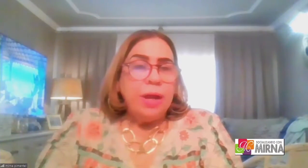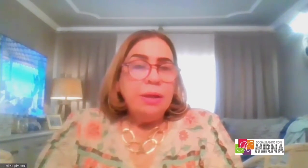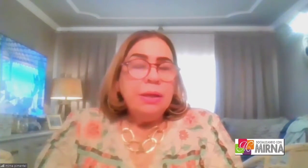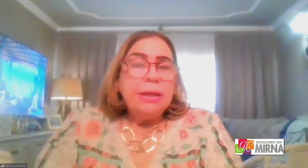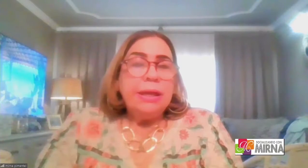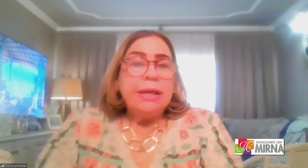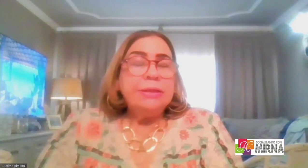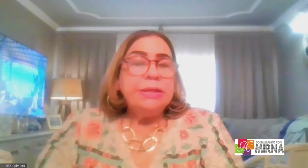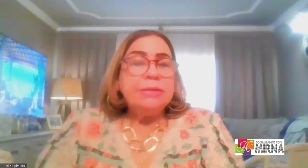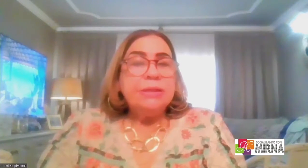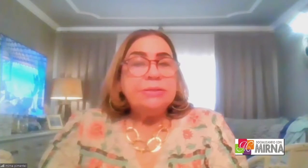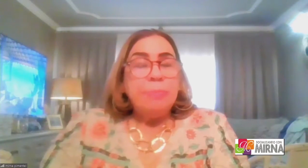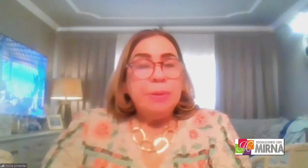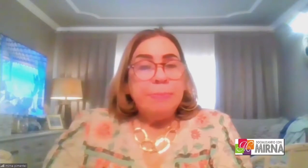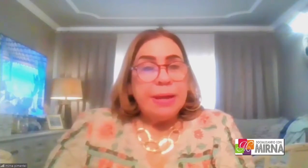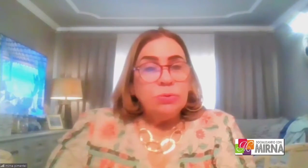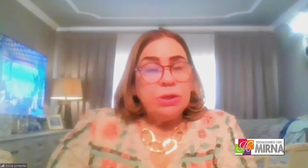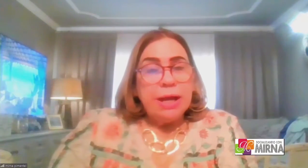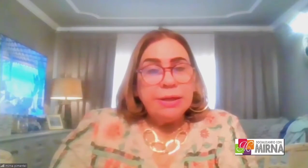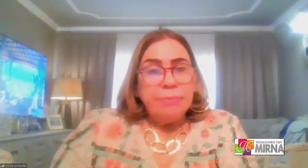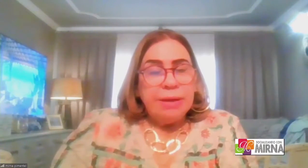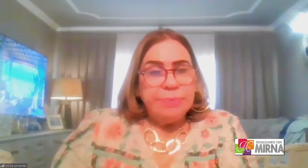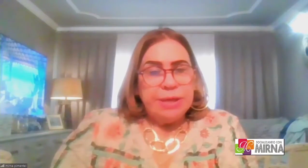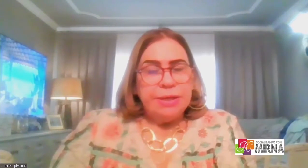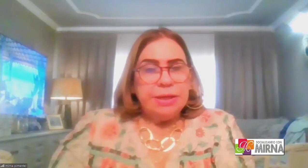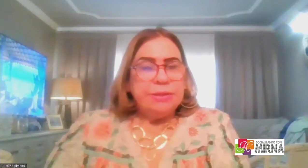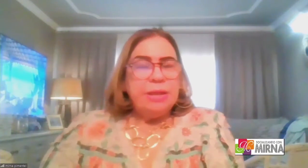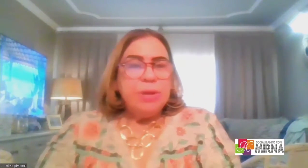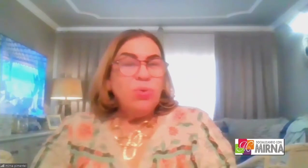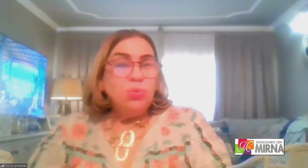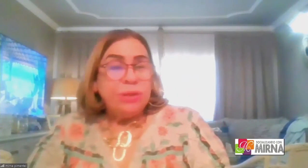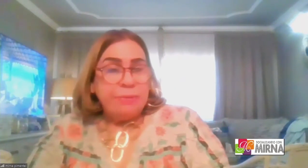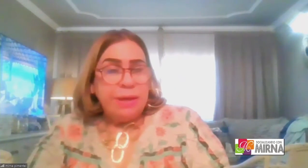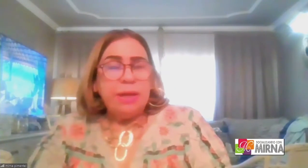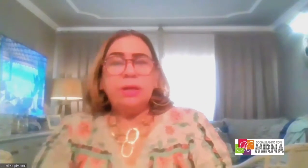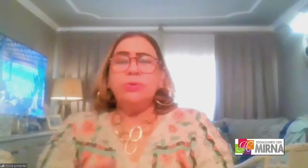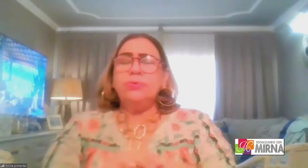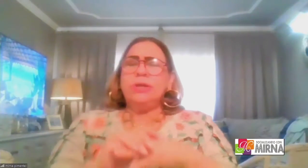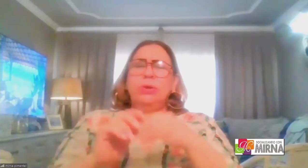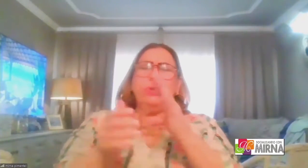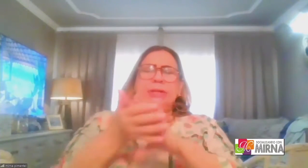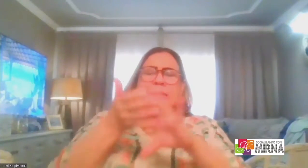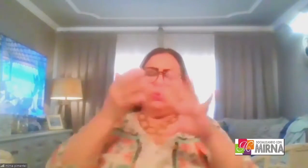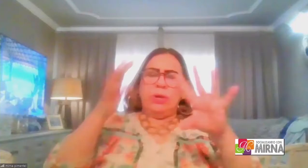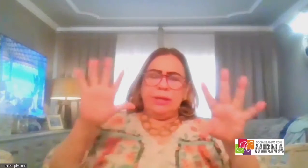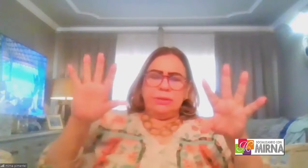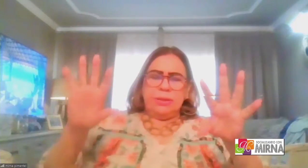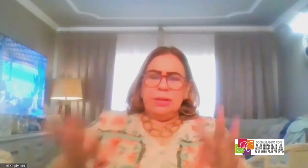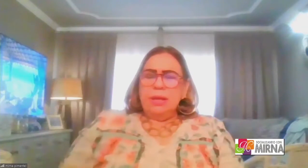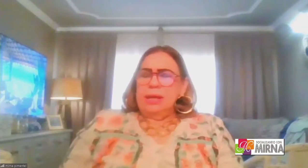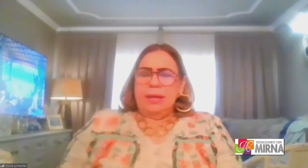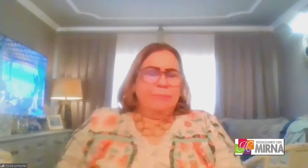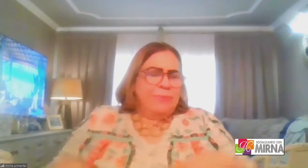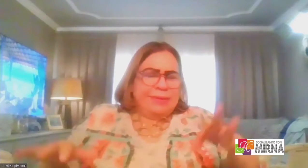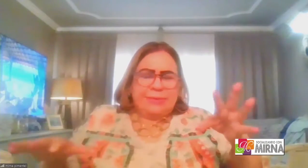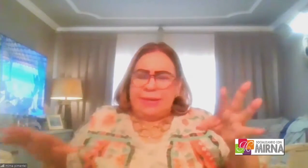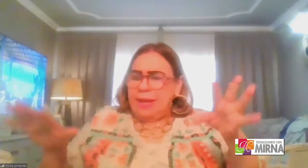Santa ahora, que la gente ya se está preparando, el carnaval viene, que también juntadera, que yo no sé qué es lo que tanto la